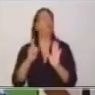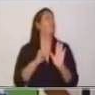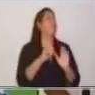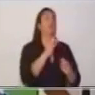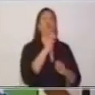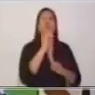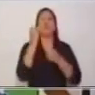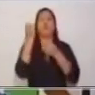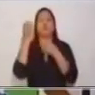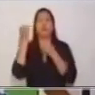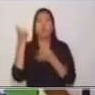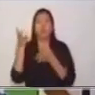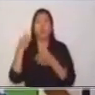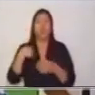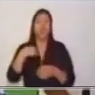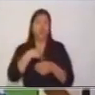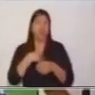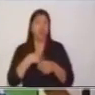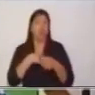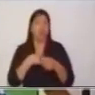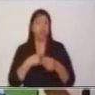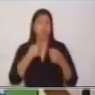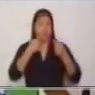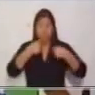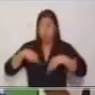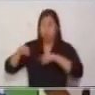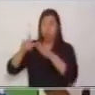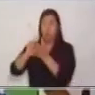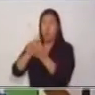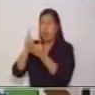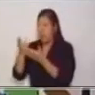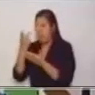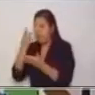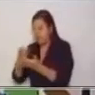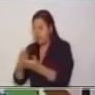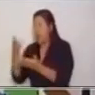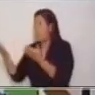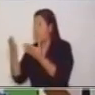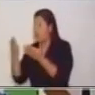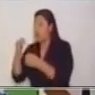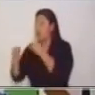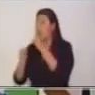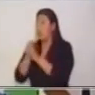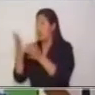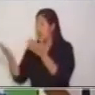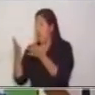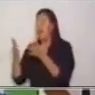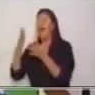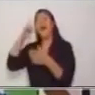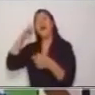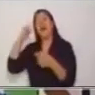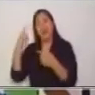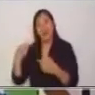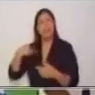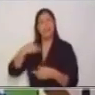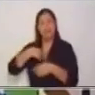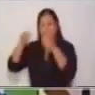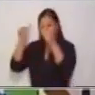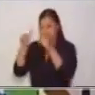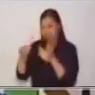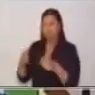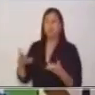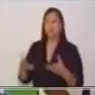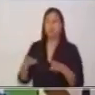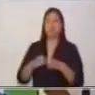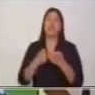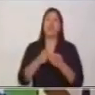a esa fuente y nosotros lo podamos comprobar y nosotros también analicemos. Esto los puedes leer, este es un artículo periodístico,